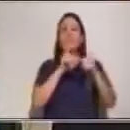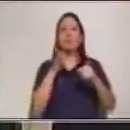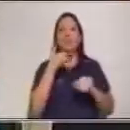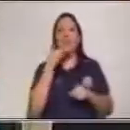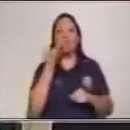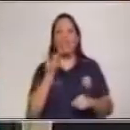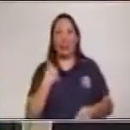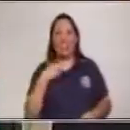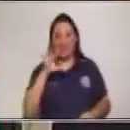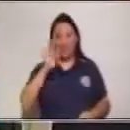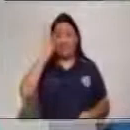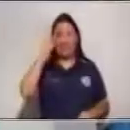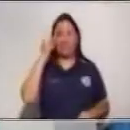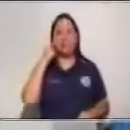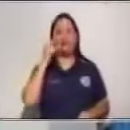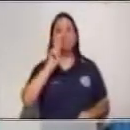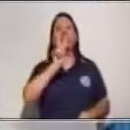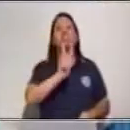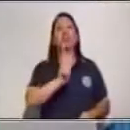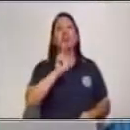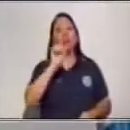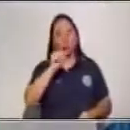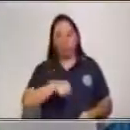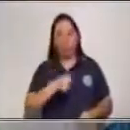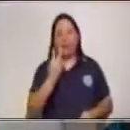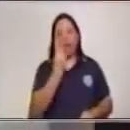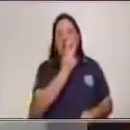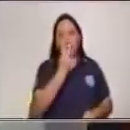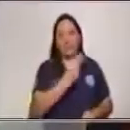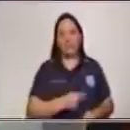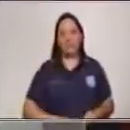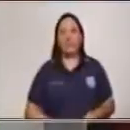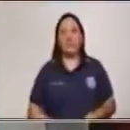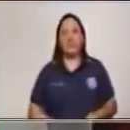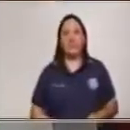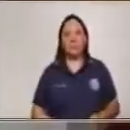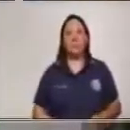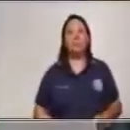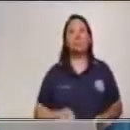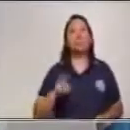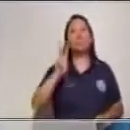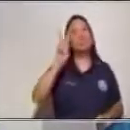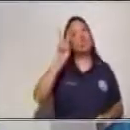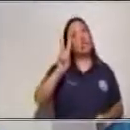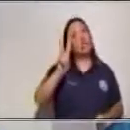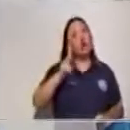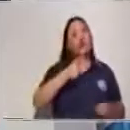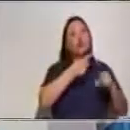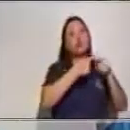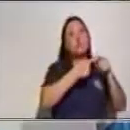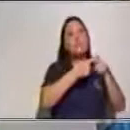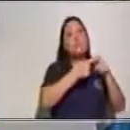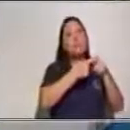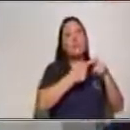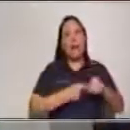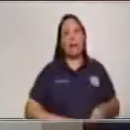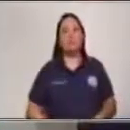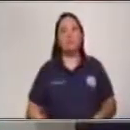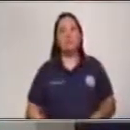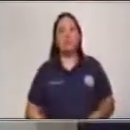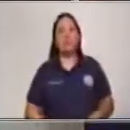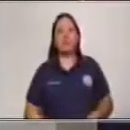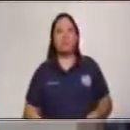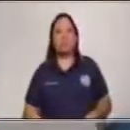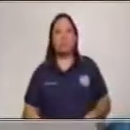fácil. Encontramos el 2. El 2 puede dividir a ambos. Entonces, escribimos aquí el 2.